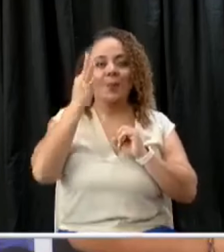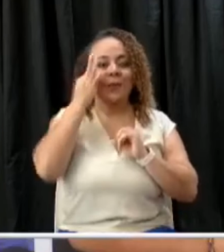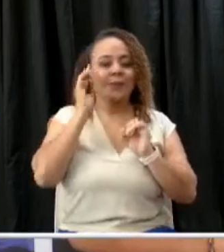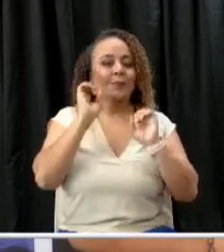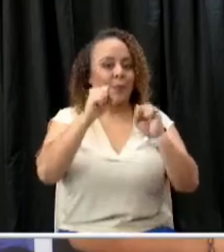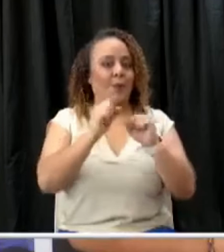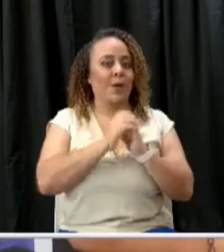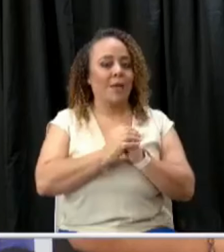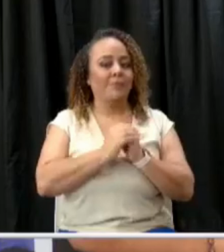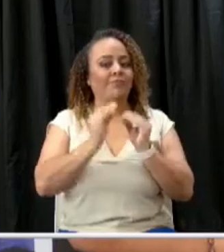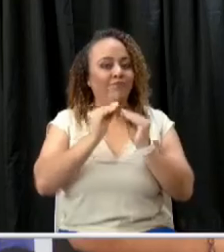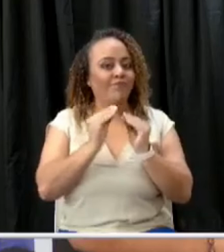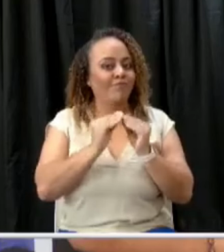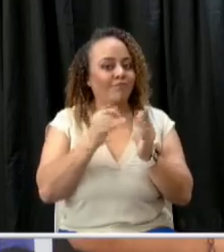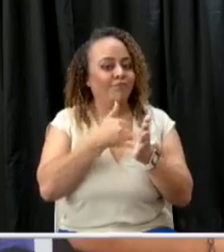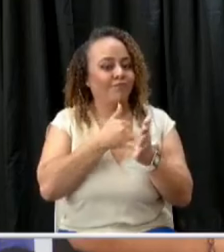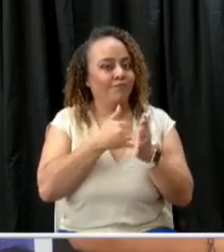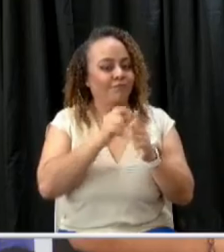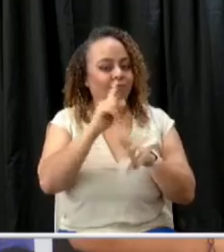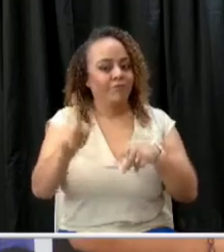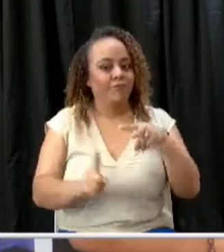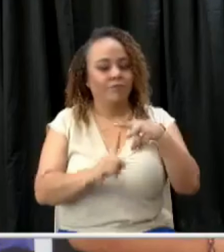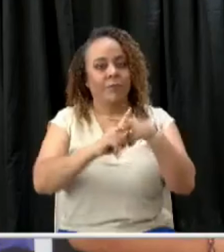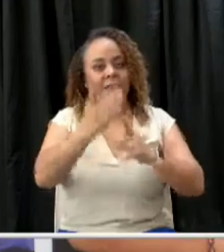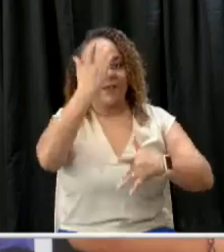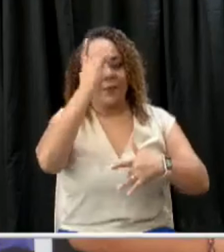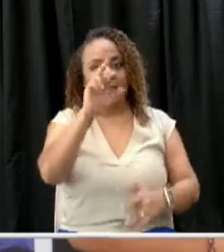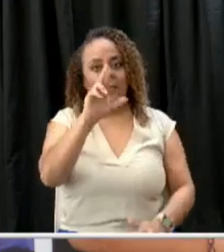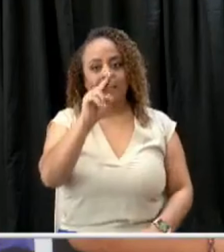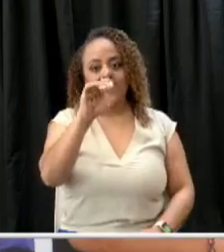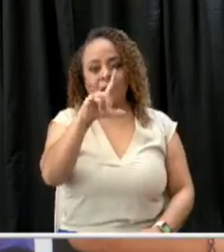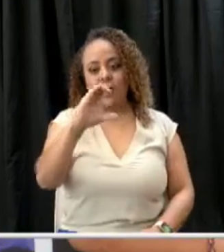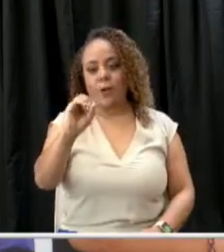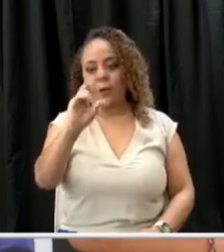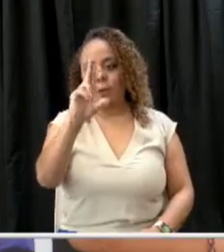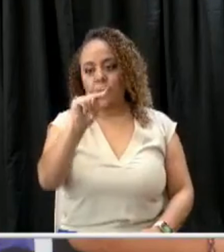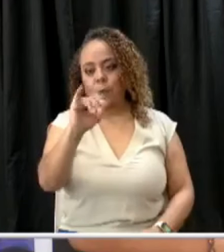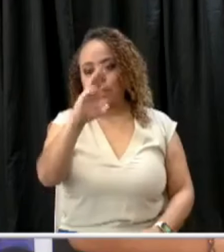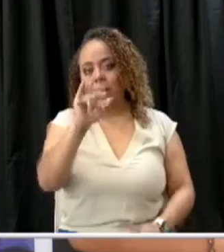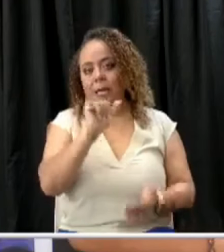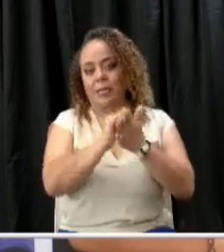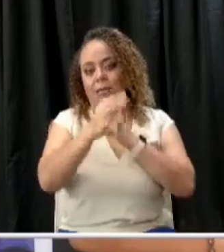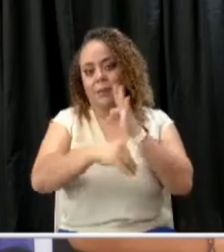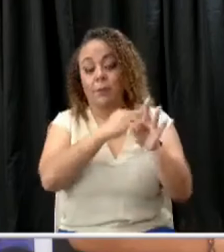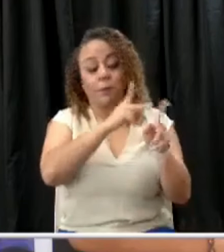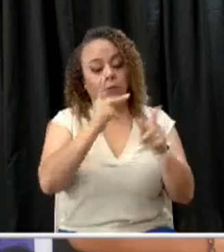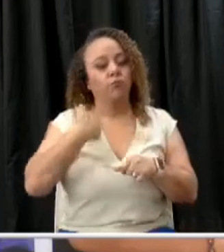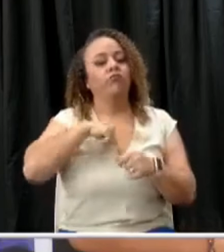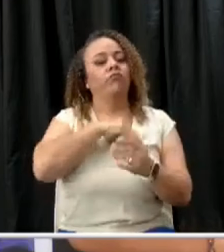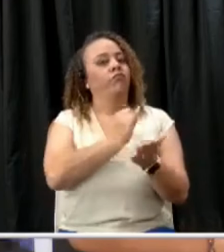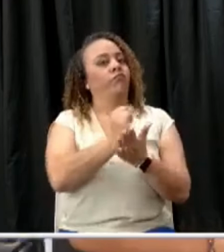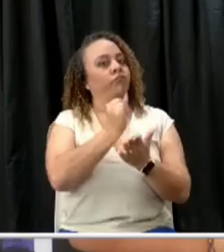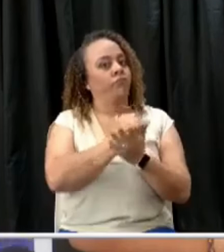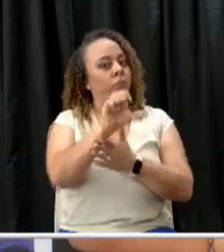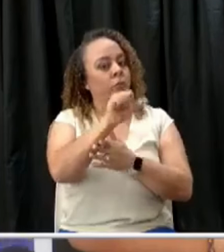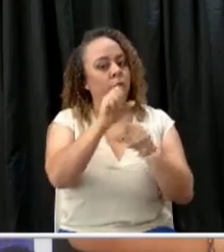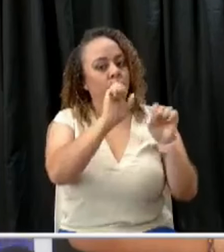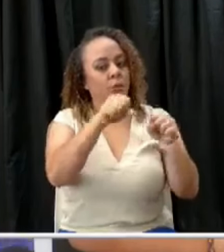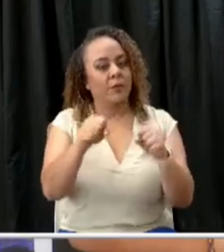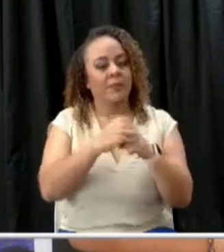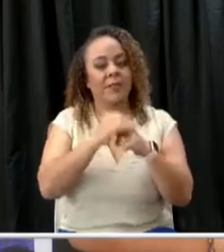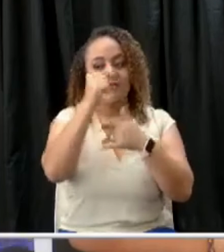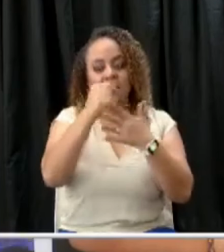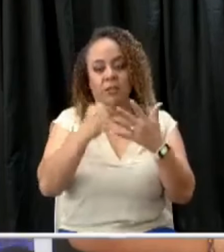estar agravando la aparición de enfermedad renal crónica en este tipo de poblaciones. Nosotros hemos investigado otros posibles